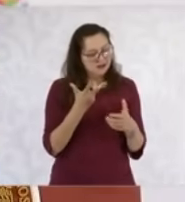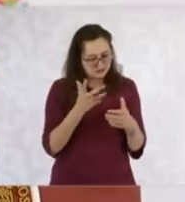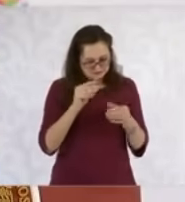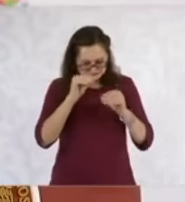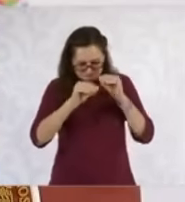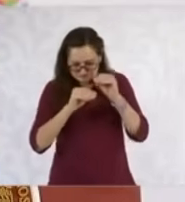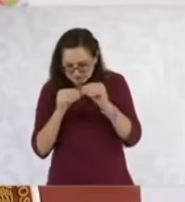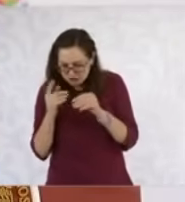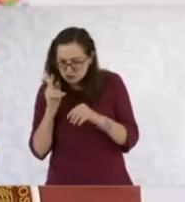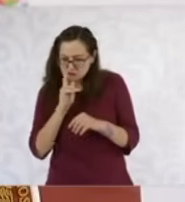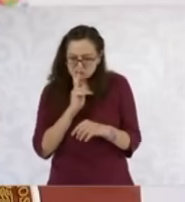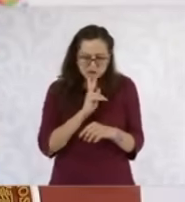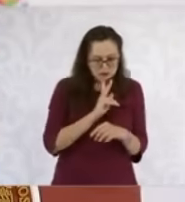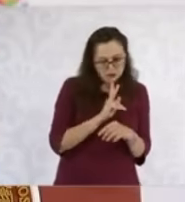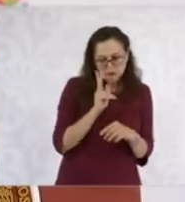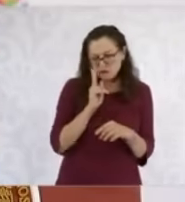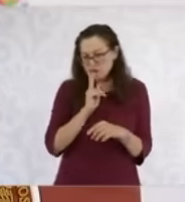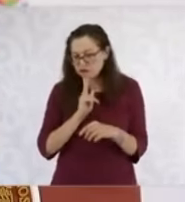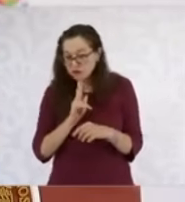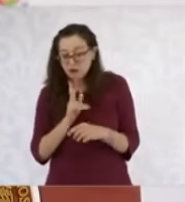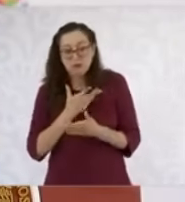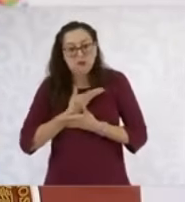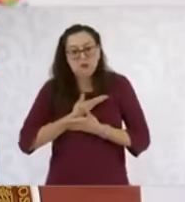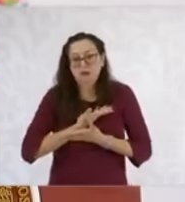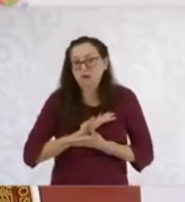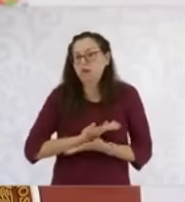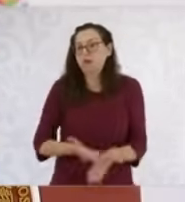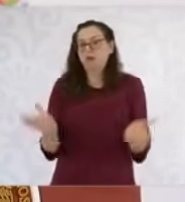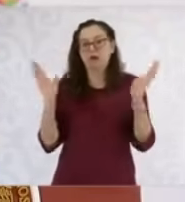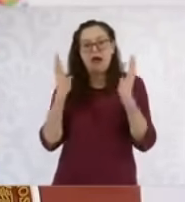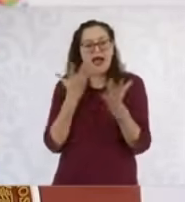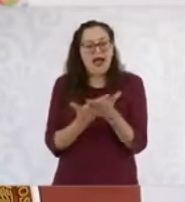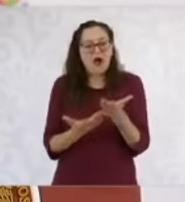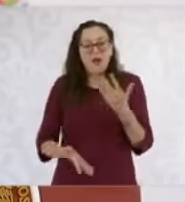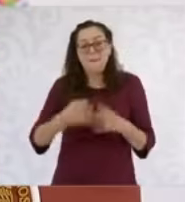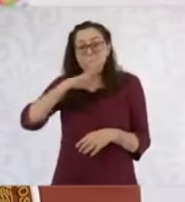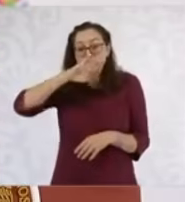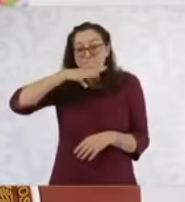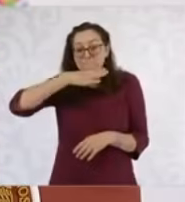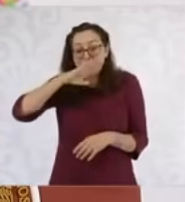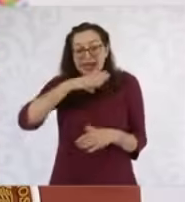planta que hoy alimenta no solo a México, sino al mundo entero.